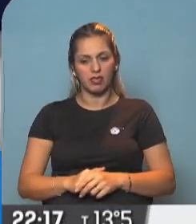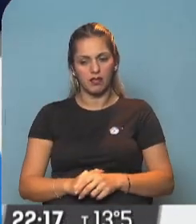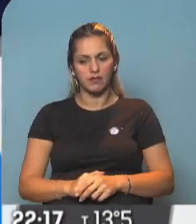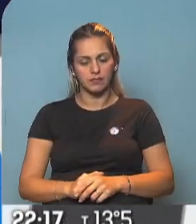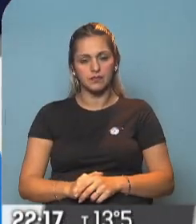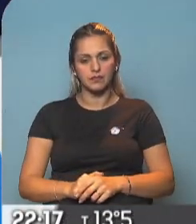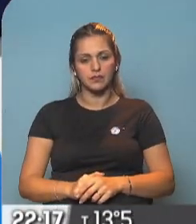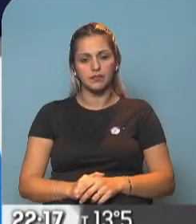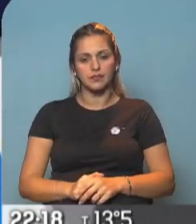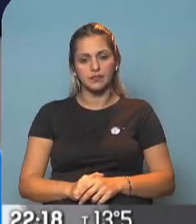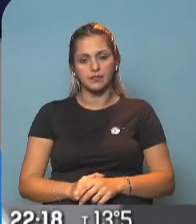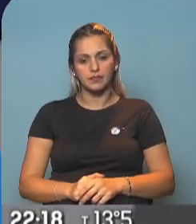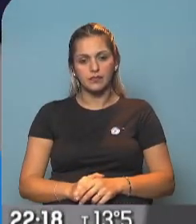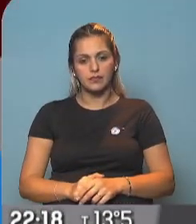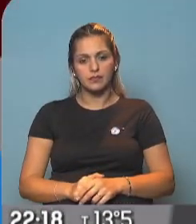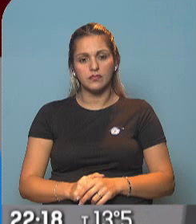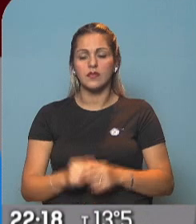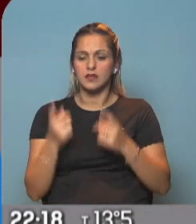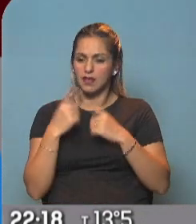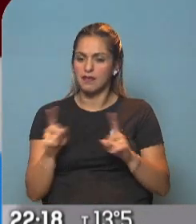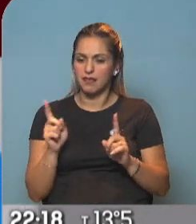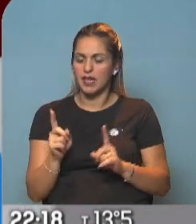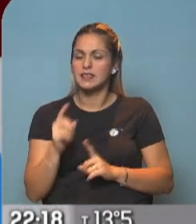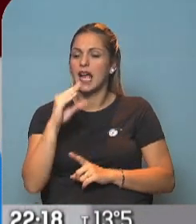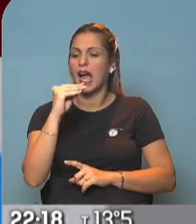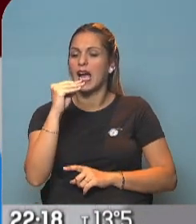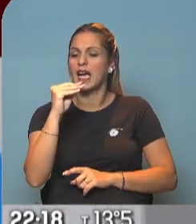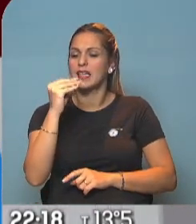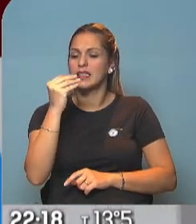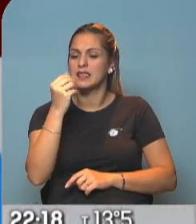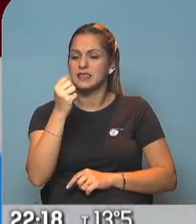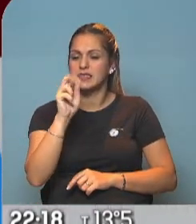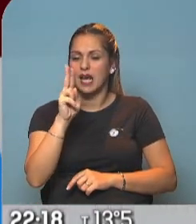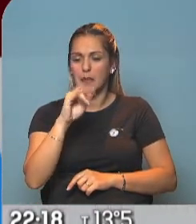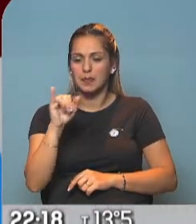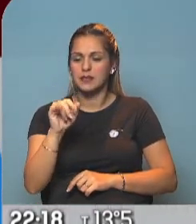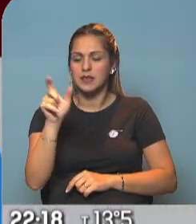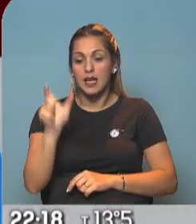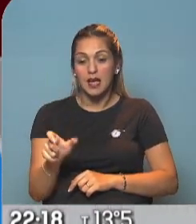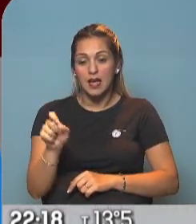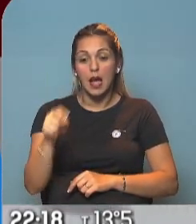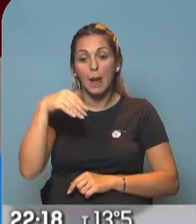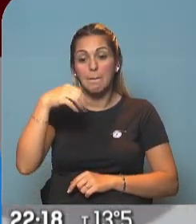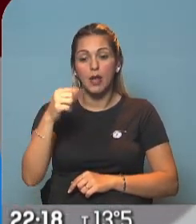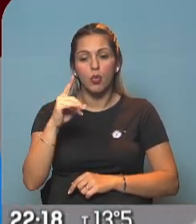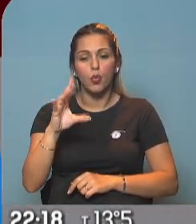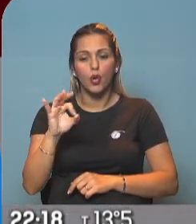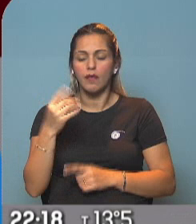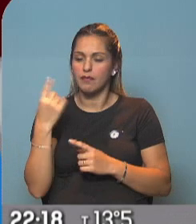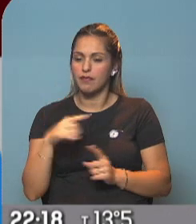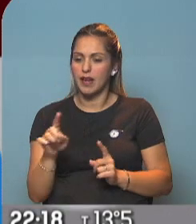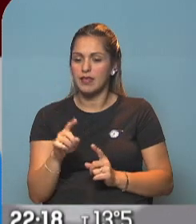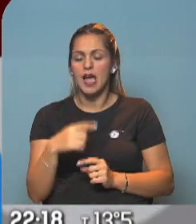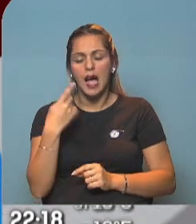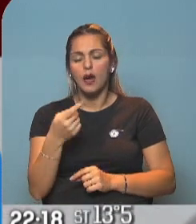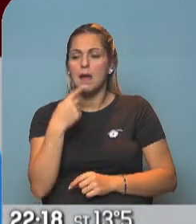heredero que hablaba con el pajarito y todas esas historias, ¿no? Entonces me parece que la gran pregunta es si se va a radicalizar en una